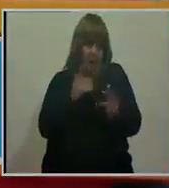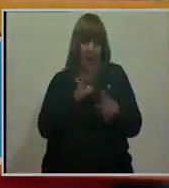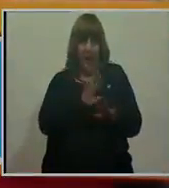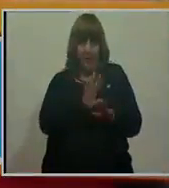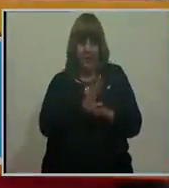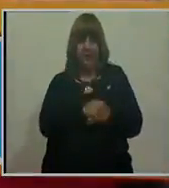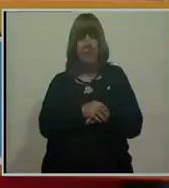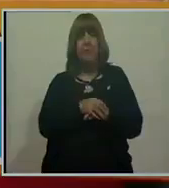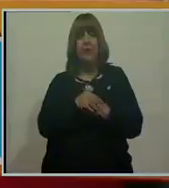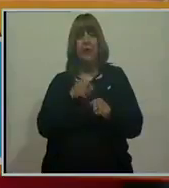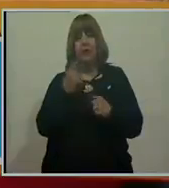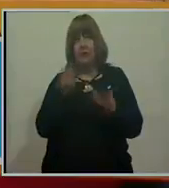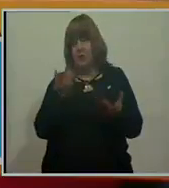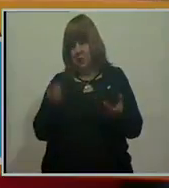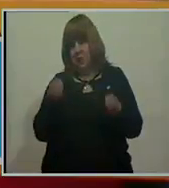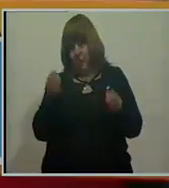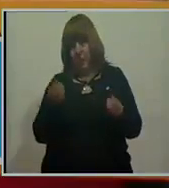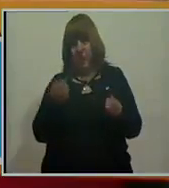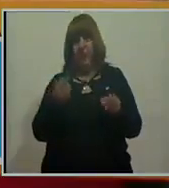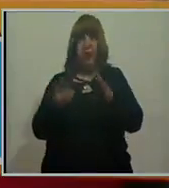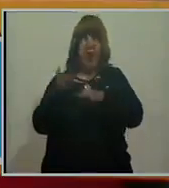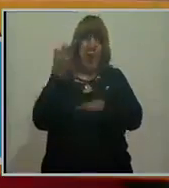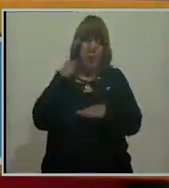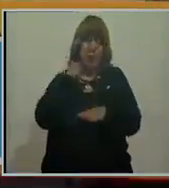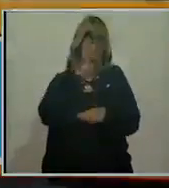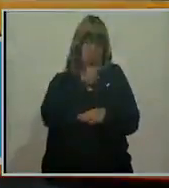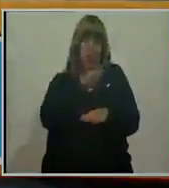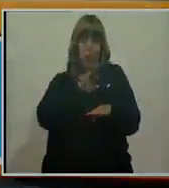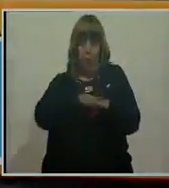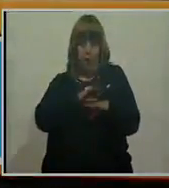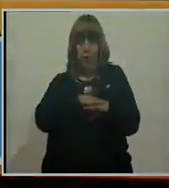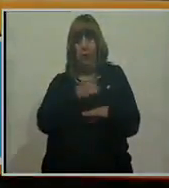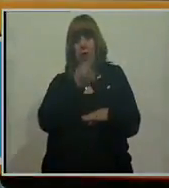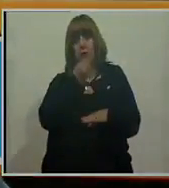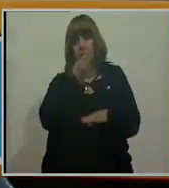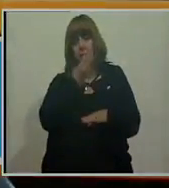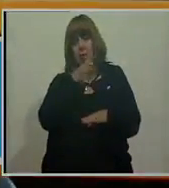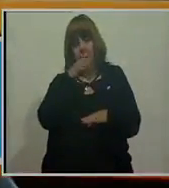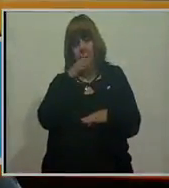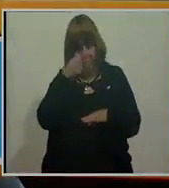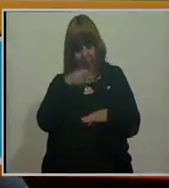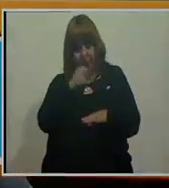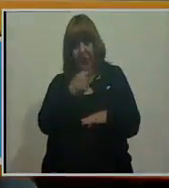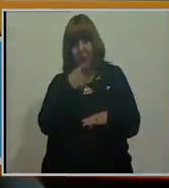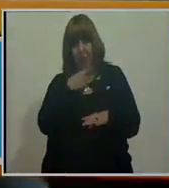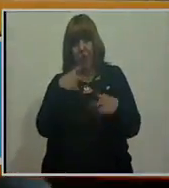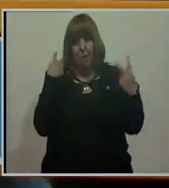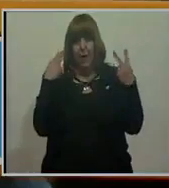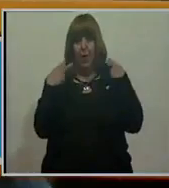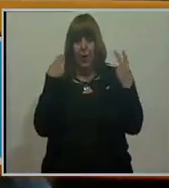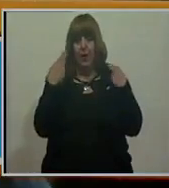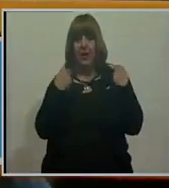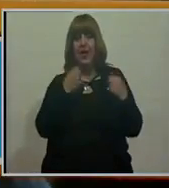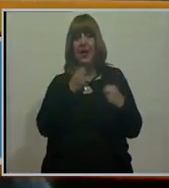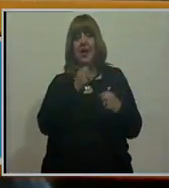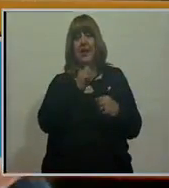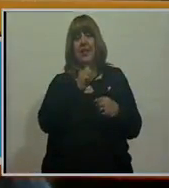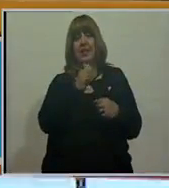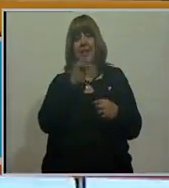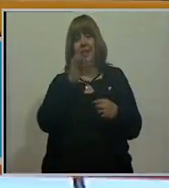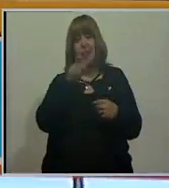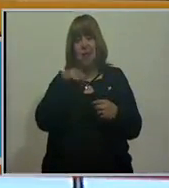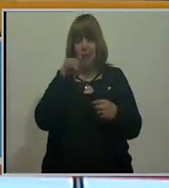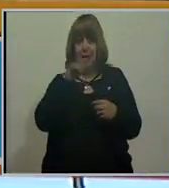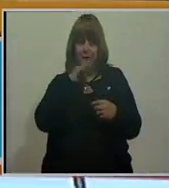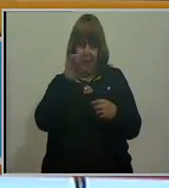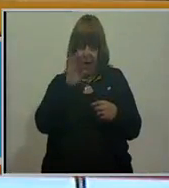Lo que él le dice es eso. En un momento te sentaste a hacer la peluquería de Don Mateo, que hacía Lely, justamente.